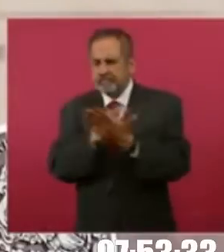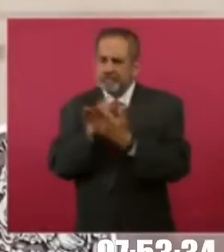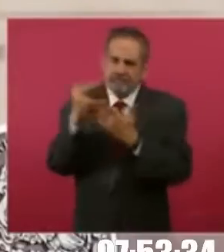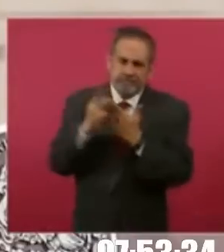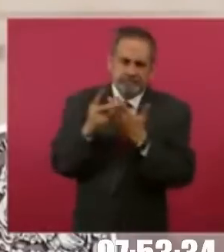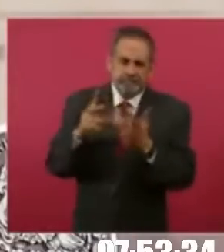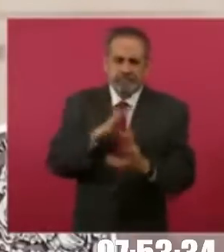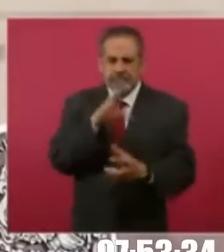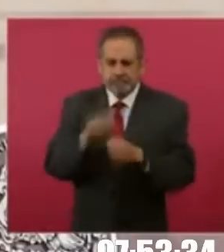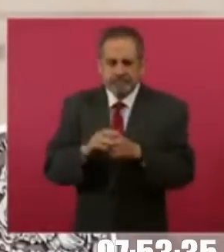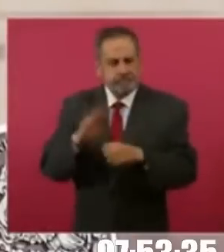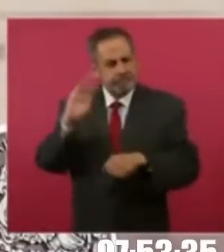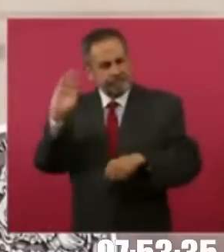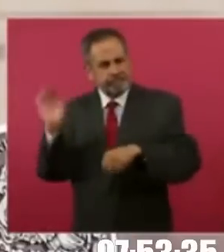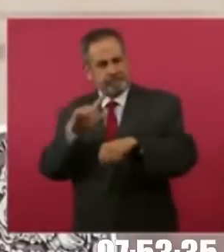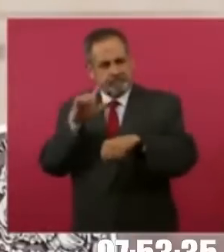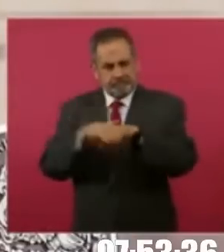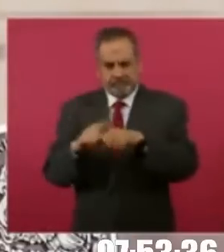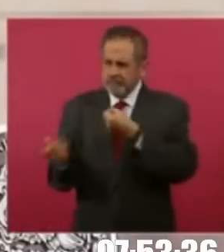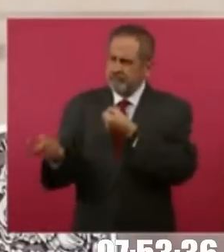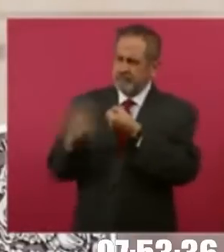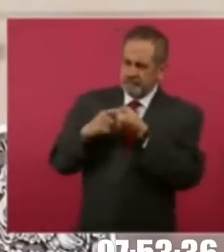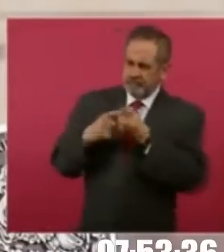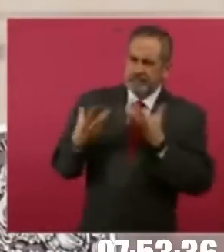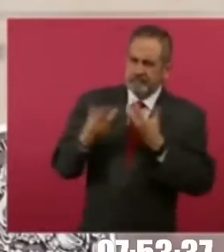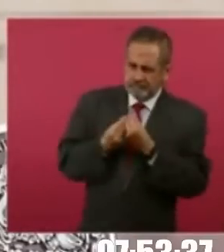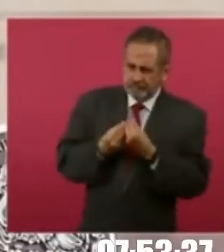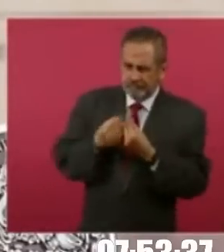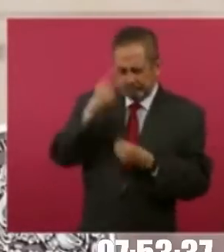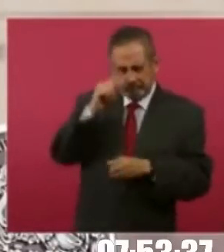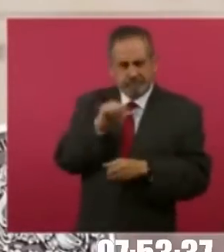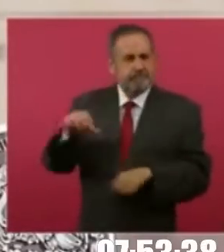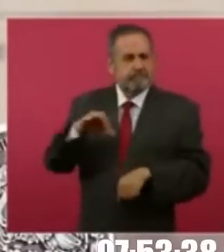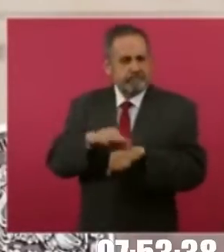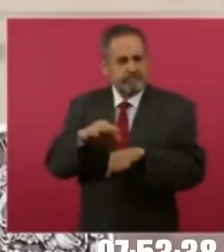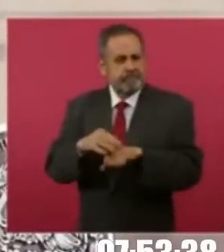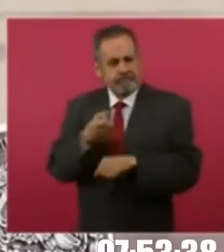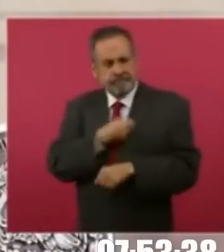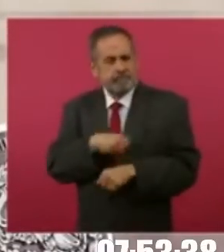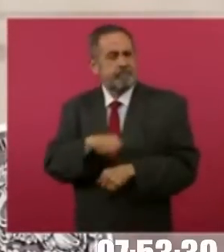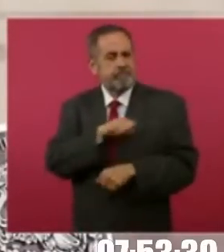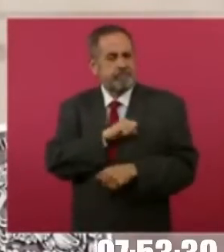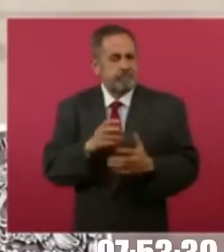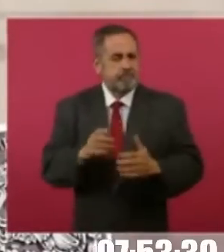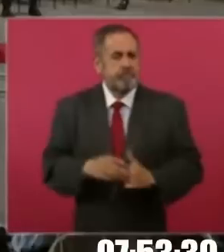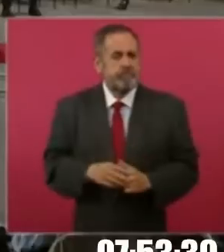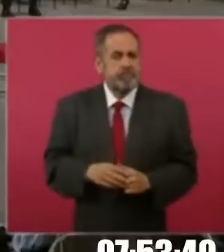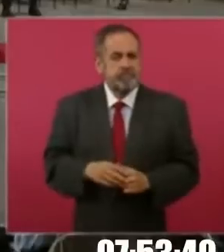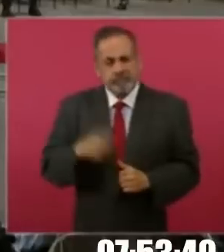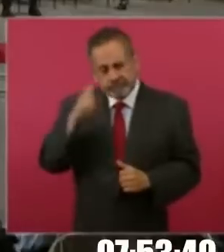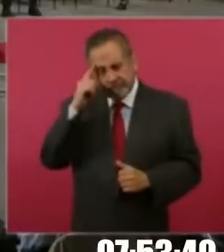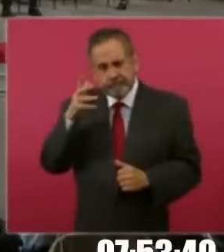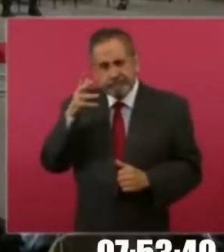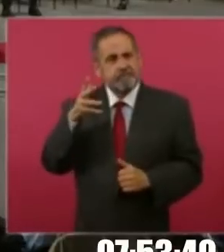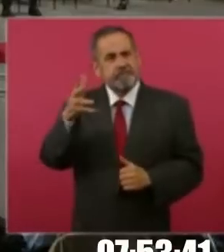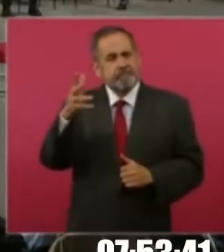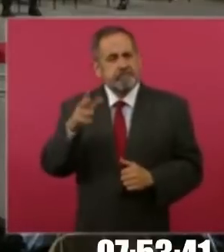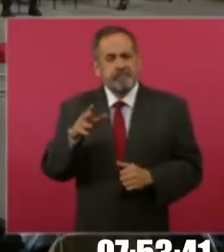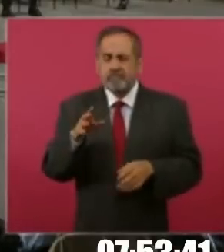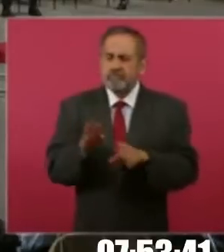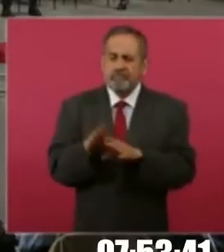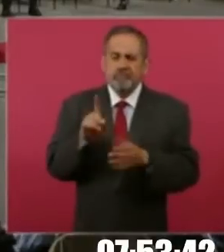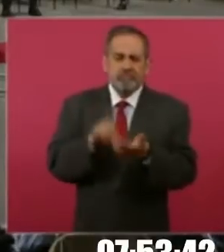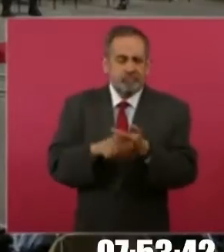de federalización de la búsqueda de hacer verdaderamente